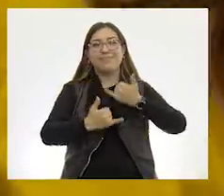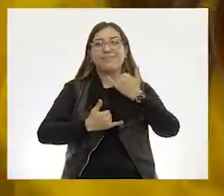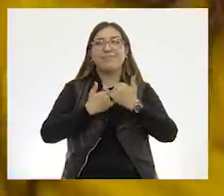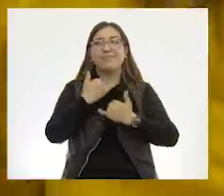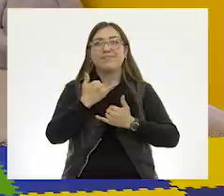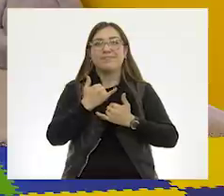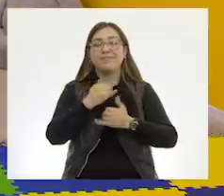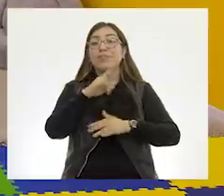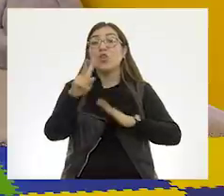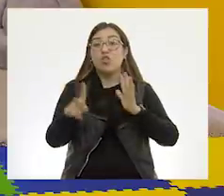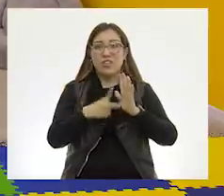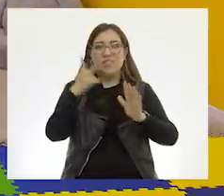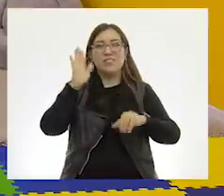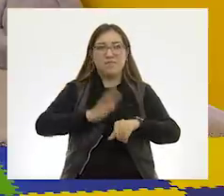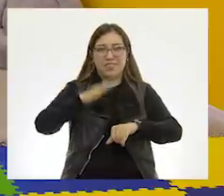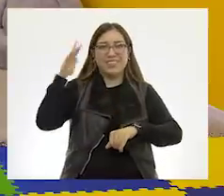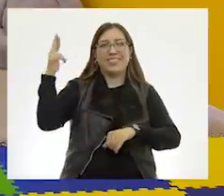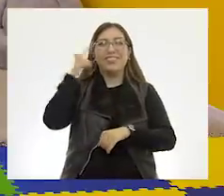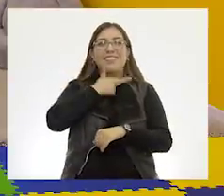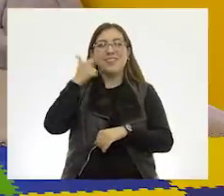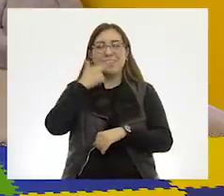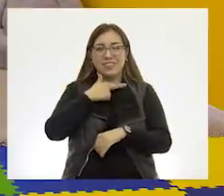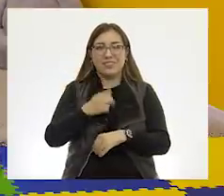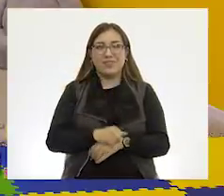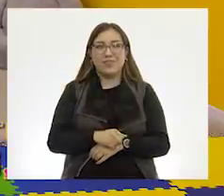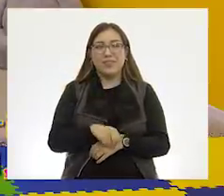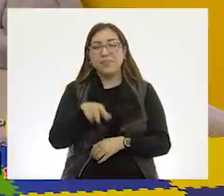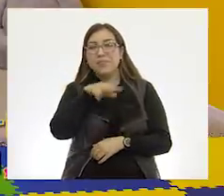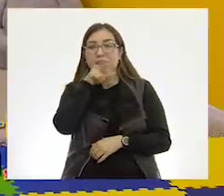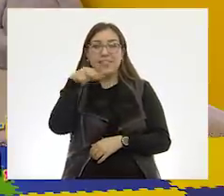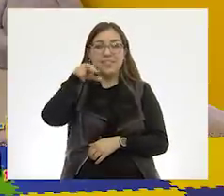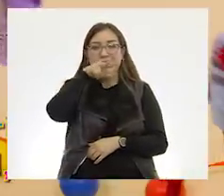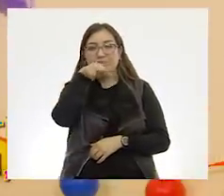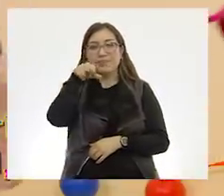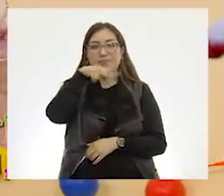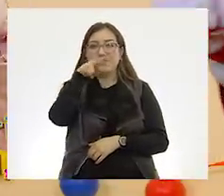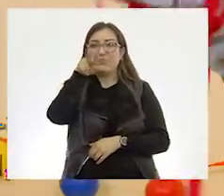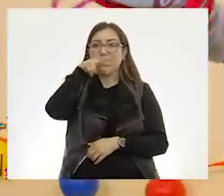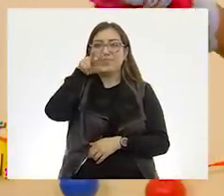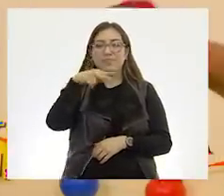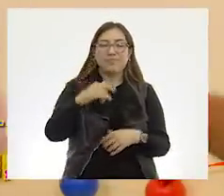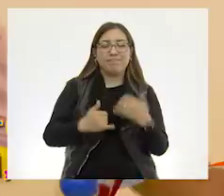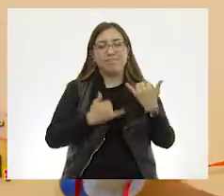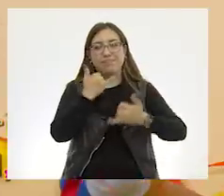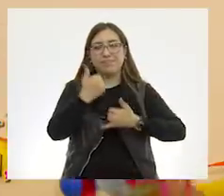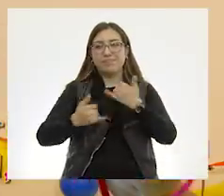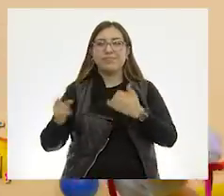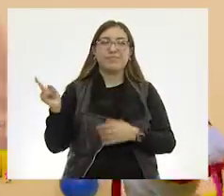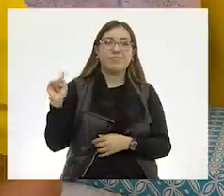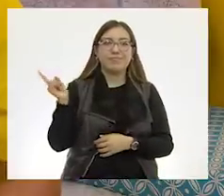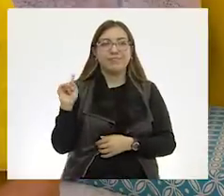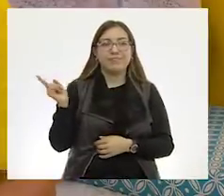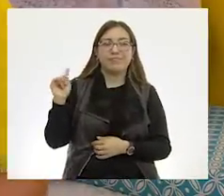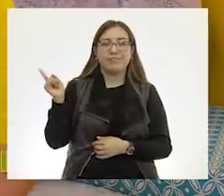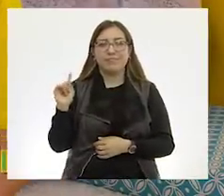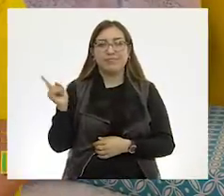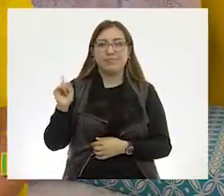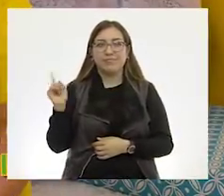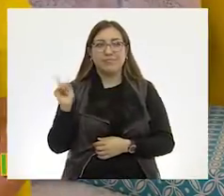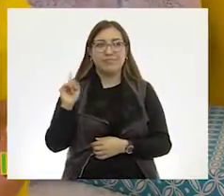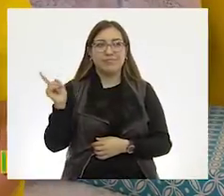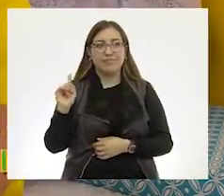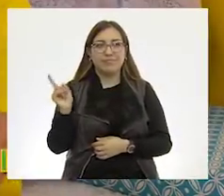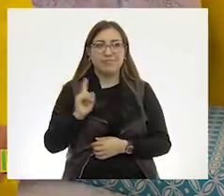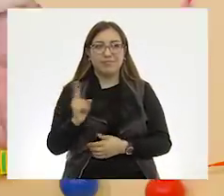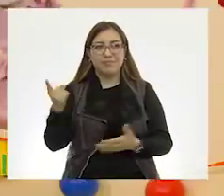lo hacemos ahora más rápido, ¿te parece? Muy bien. La viborita con su cascabel. Ya se lo